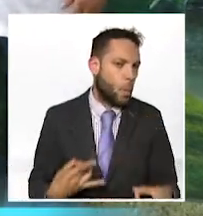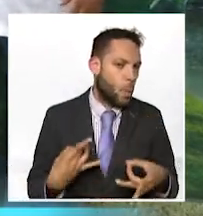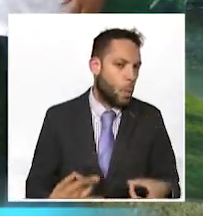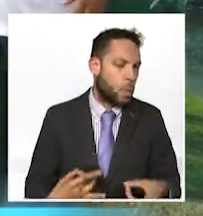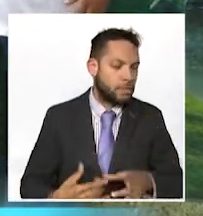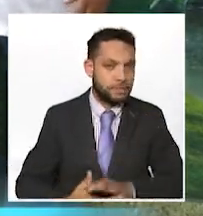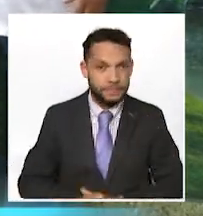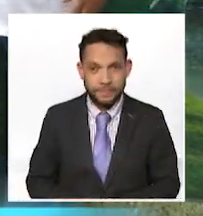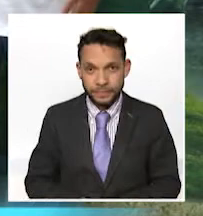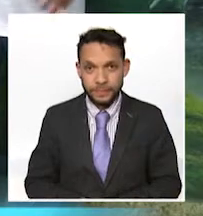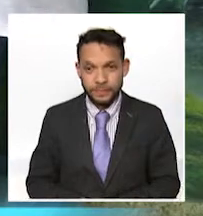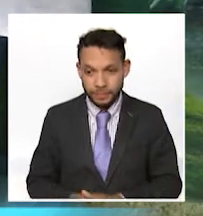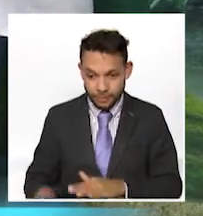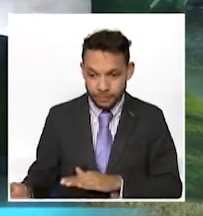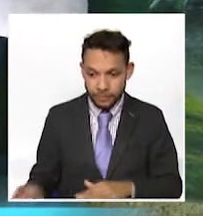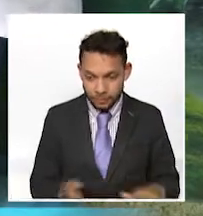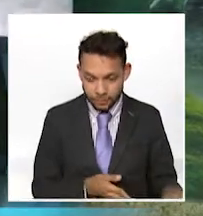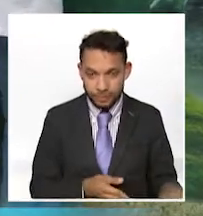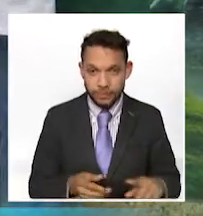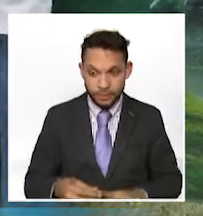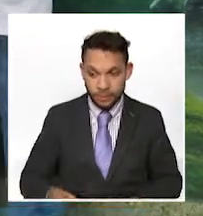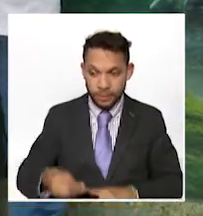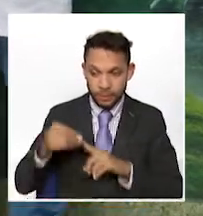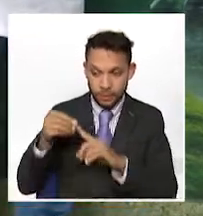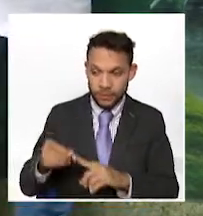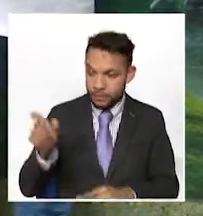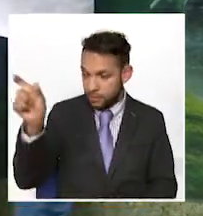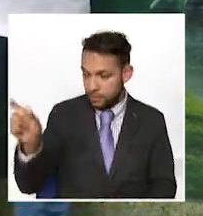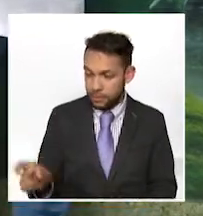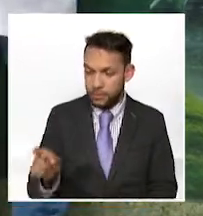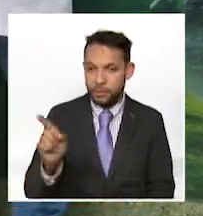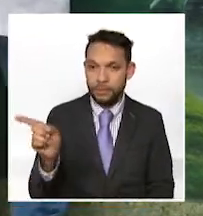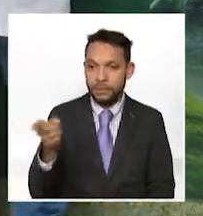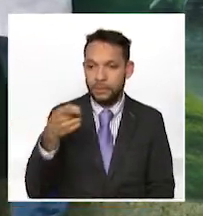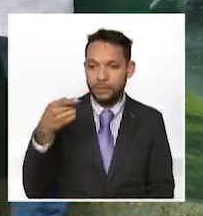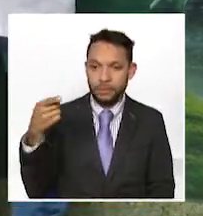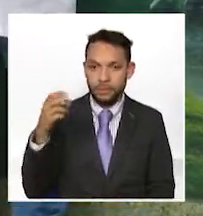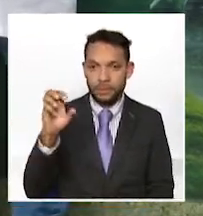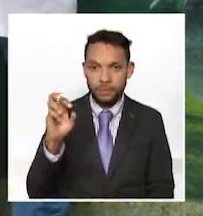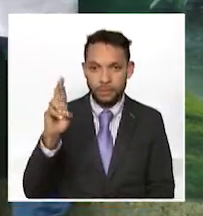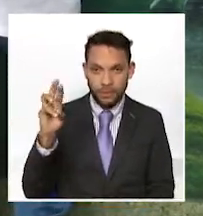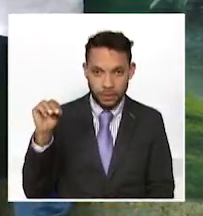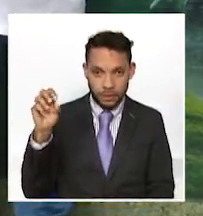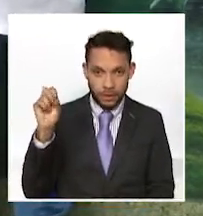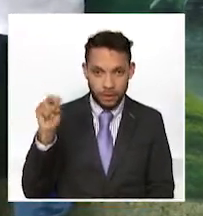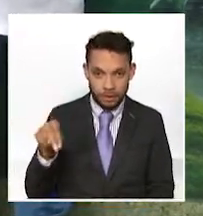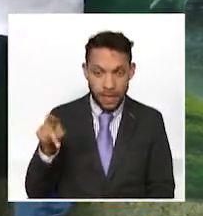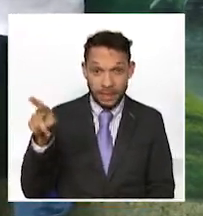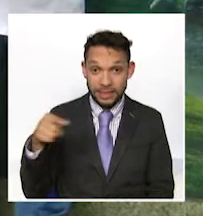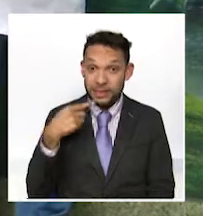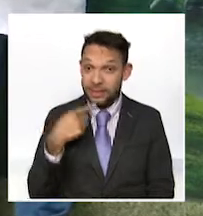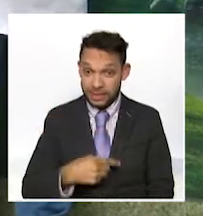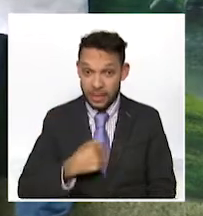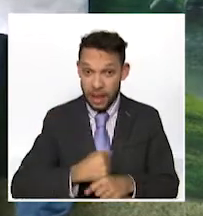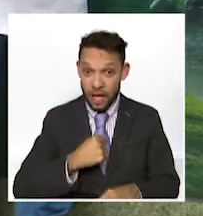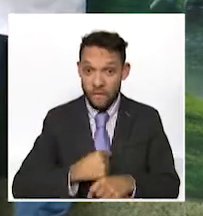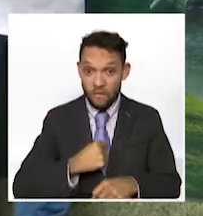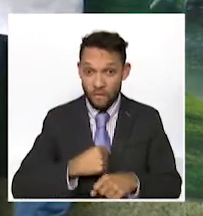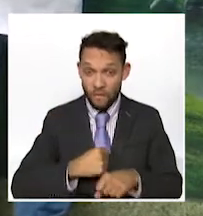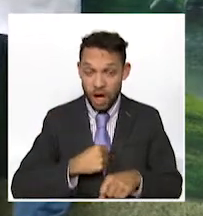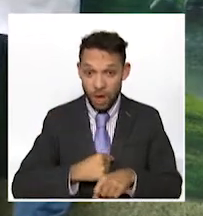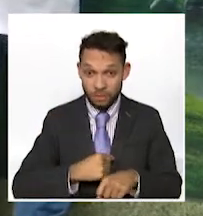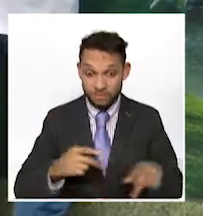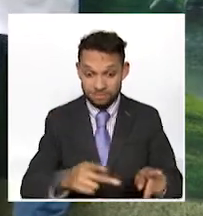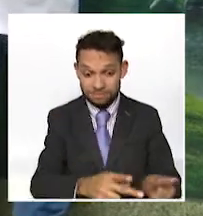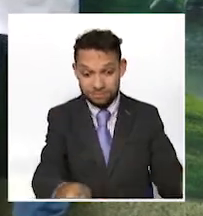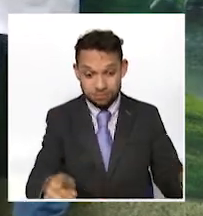tratar. Una de las especialidades que tiene el doctor Germán Ruiz Bolívar es la medicina ocupacional. Y en la historia clínica que decía el doctor David